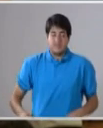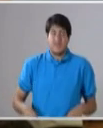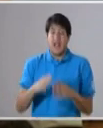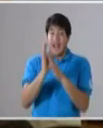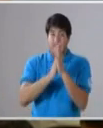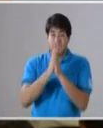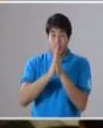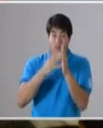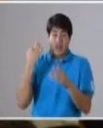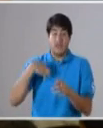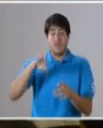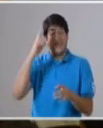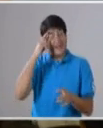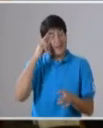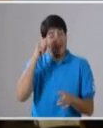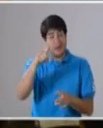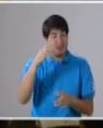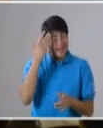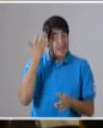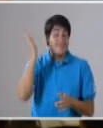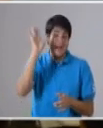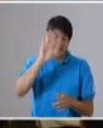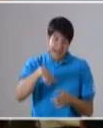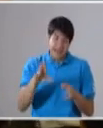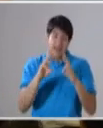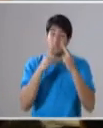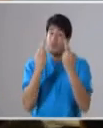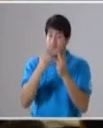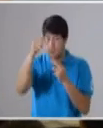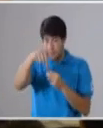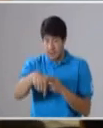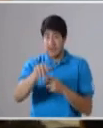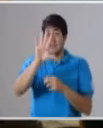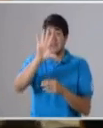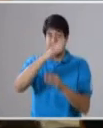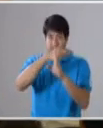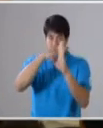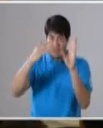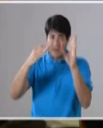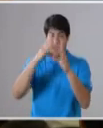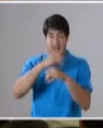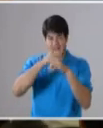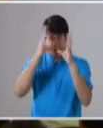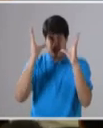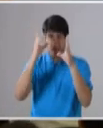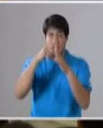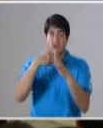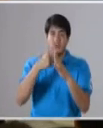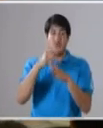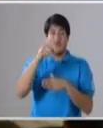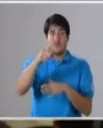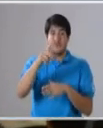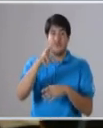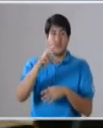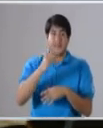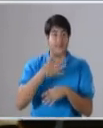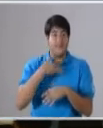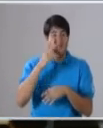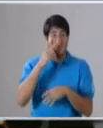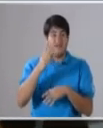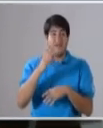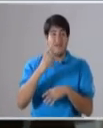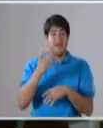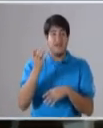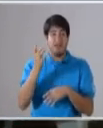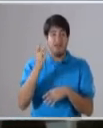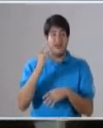Aprovecho para recordarle que mañana juntamos a las 5:30 de la mañana. Cuando usted no me mire así después de un